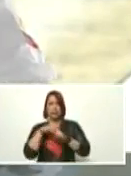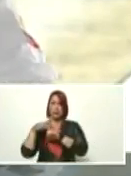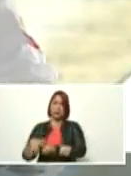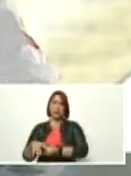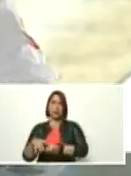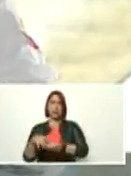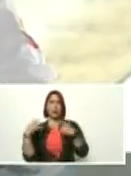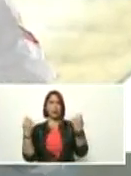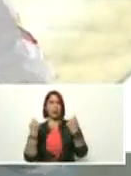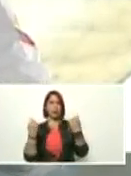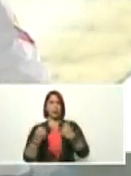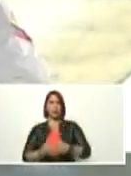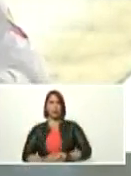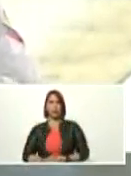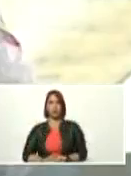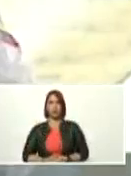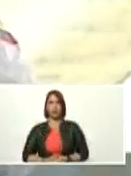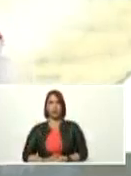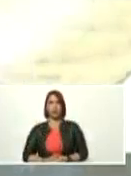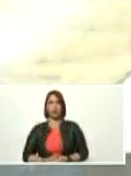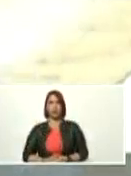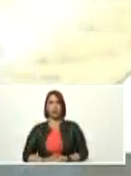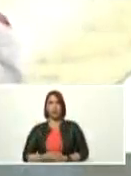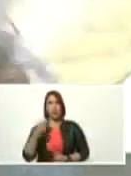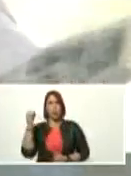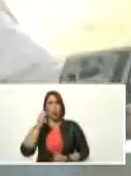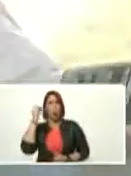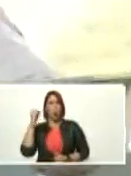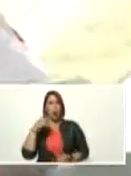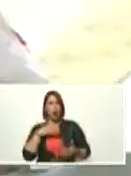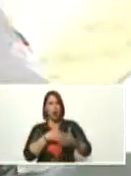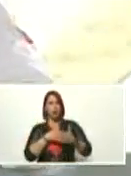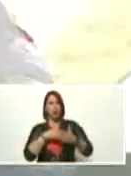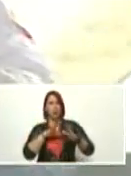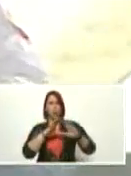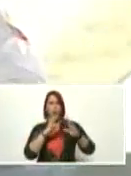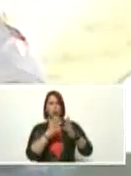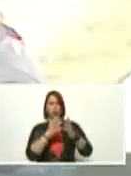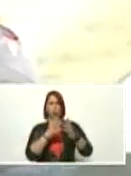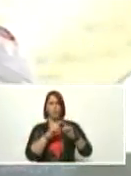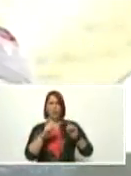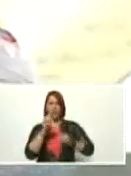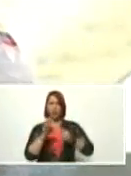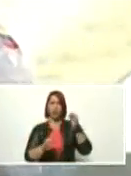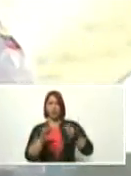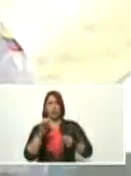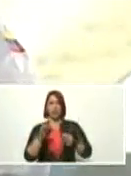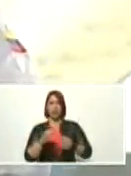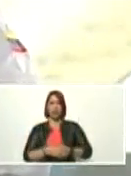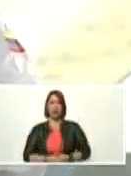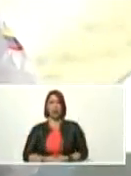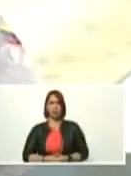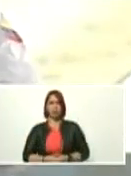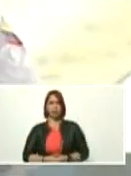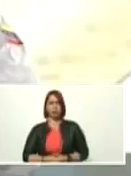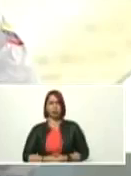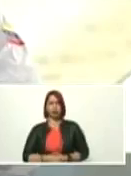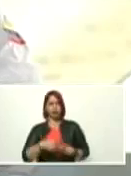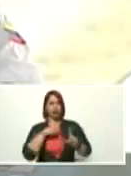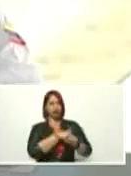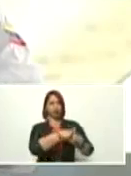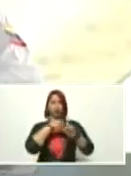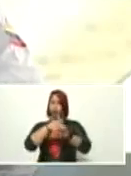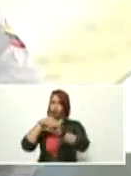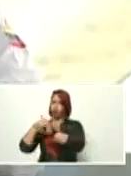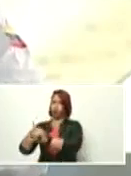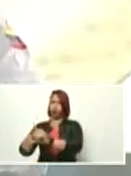mediática de Occidente contra el mundo para justificar una escalada que pudiera